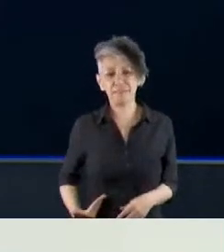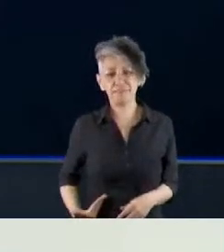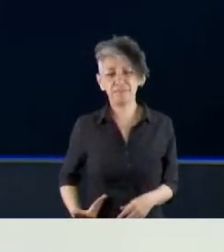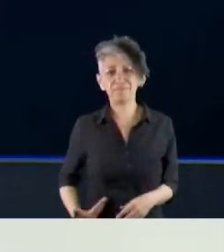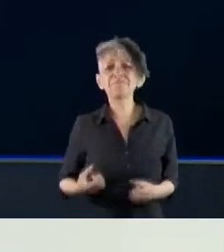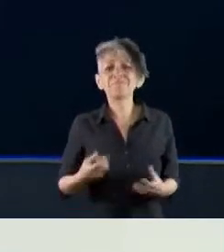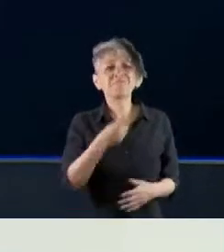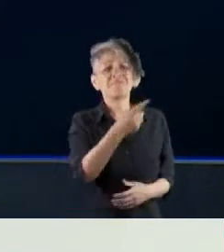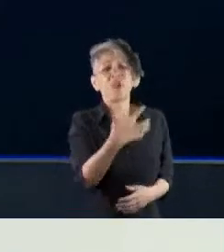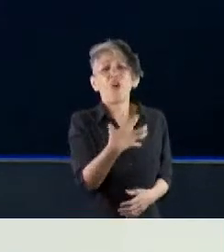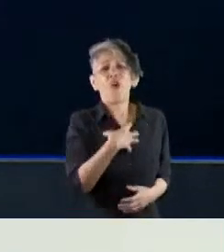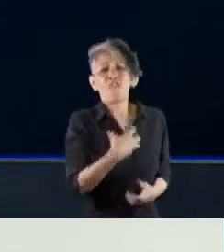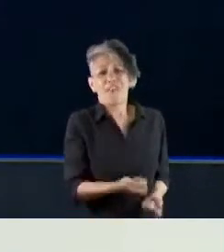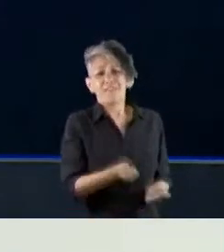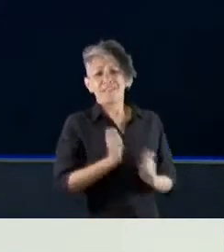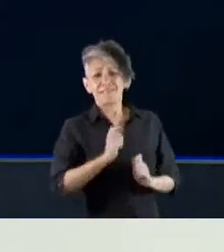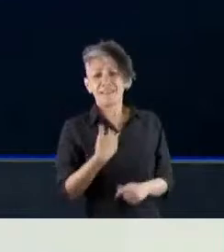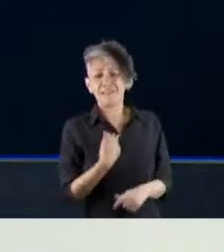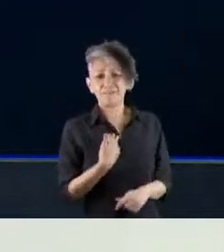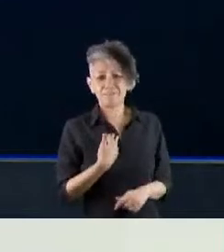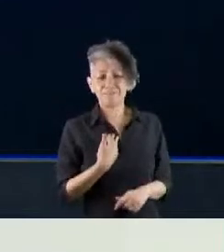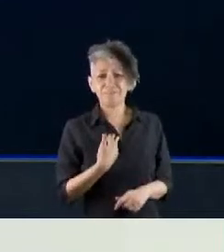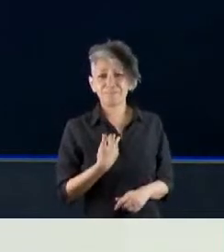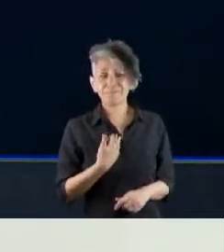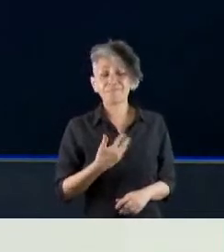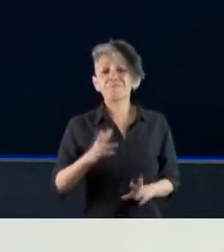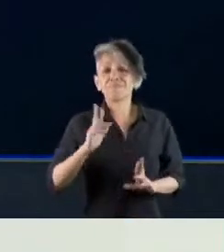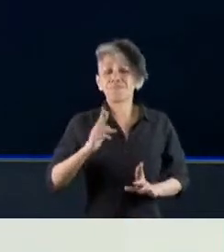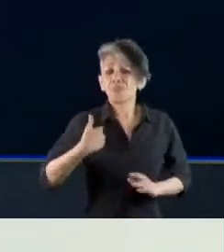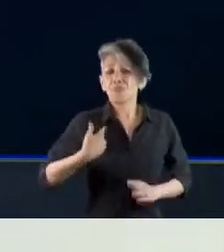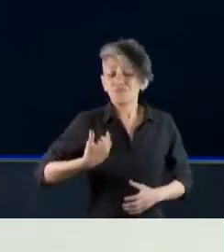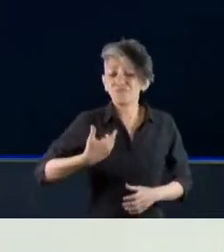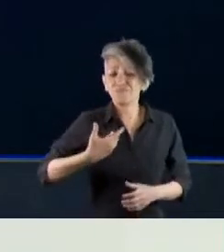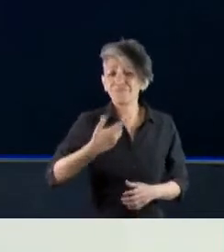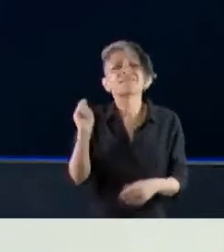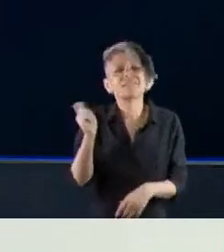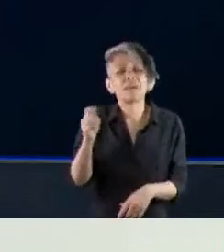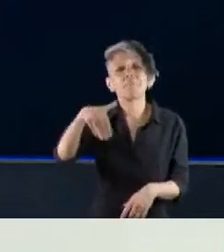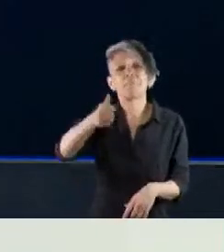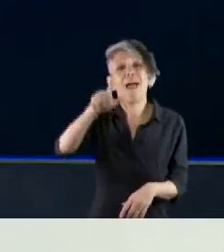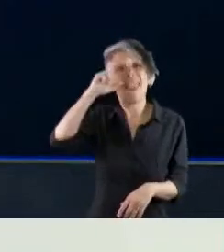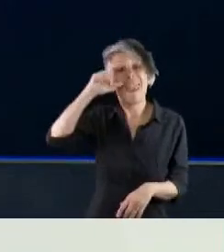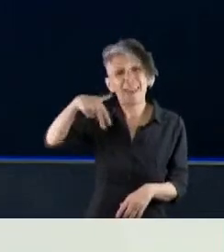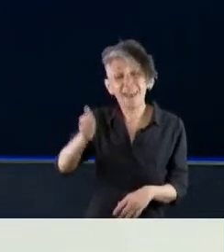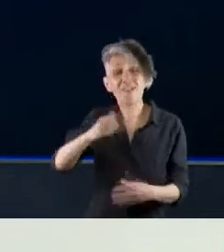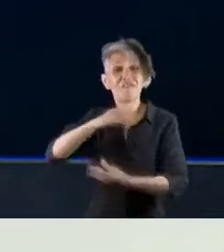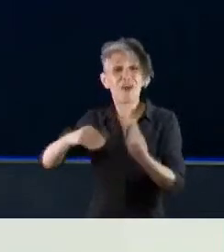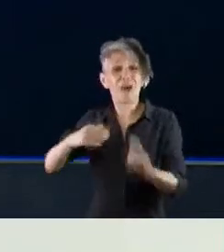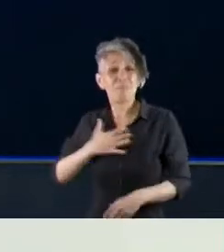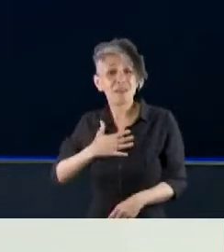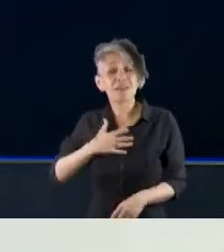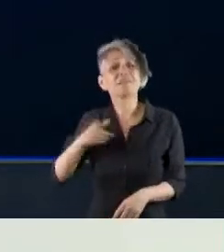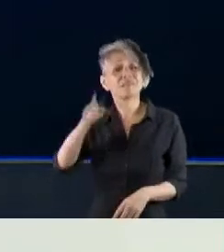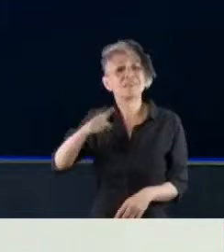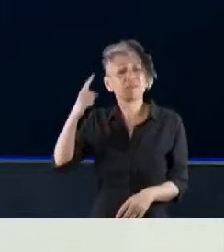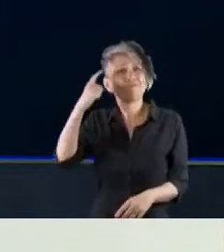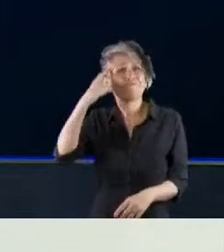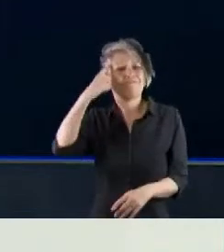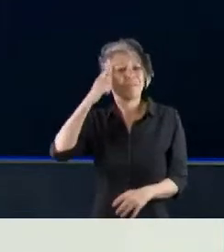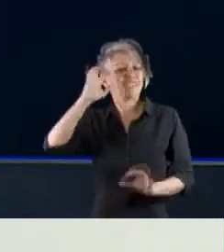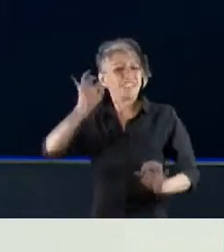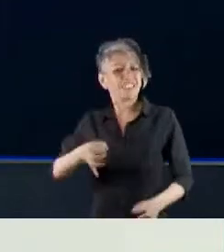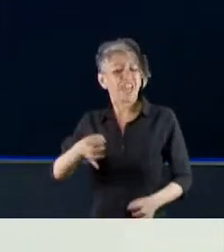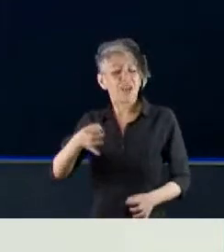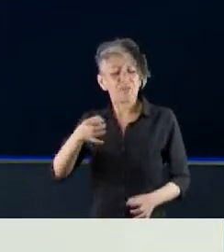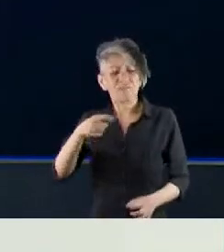acomoden las variables más importantes. Por ejemplo, ¿a qué es lo que voy? Se tome la medida que se tome, sea quien sea el ministro, la inflación